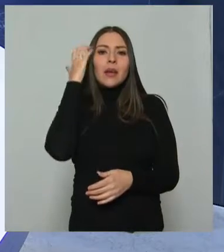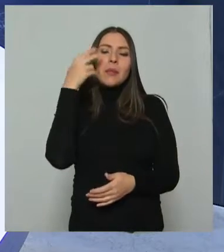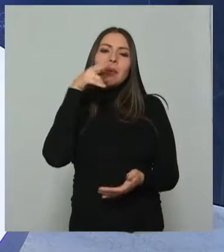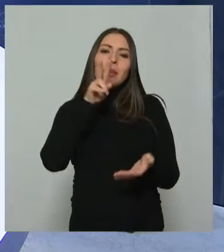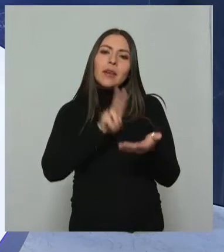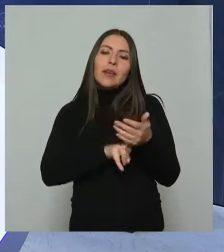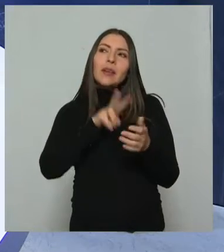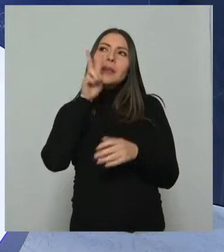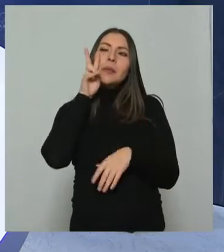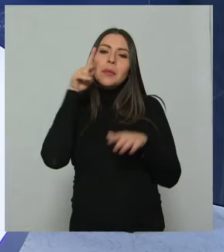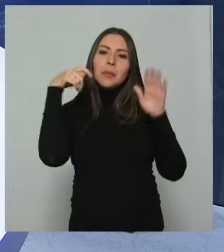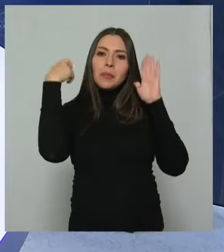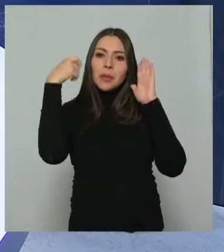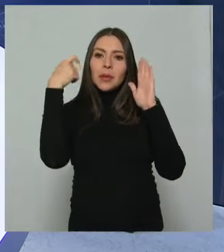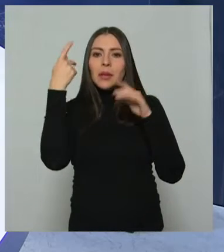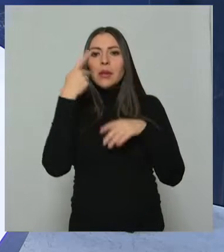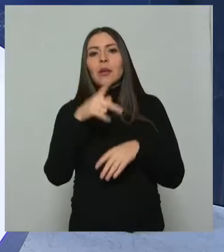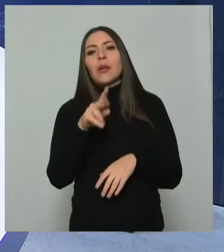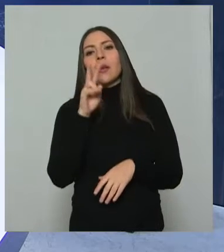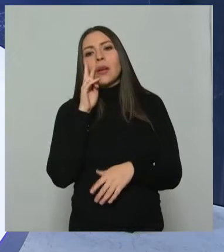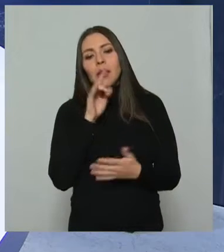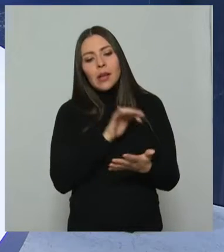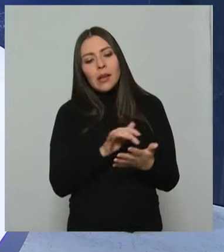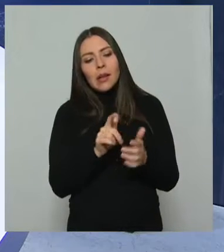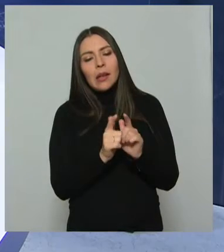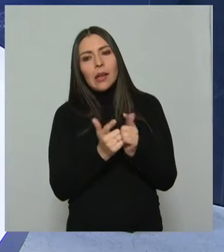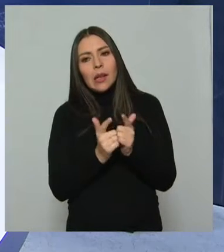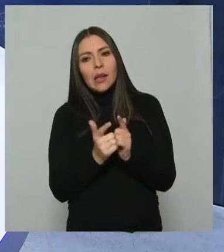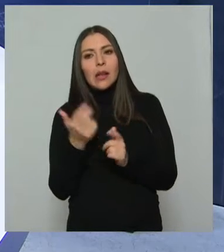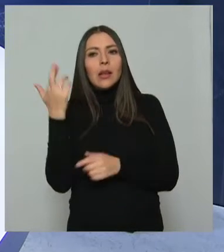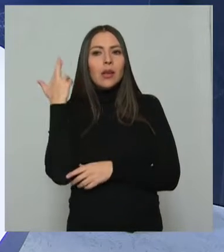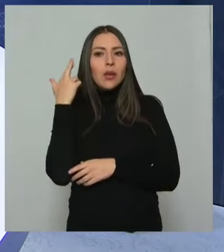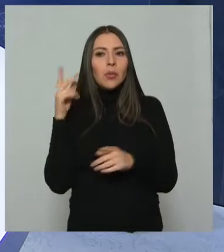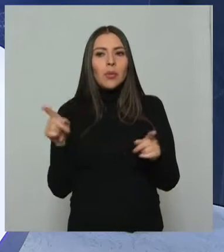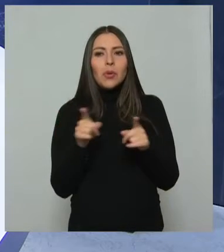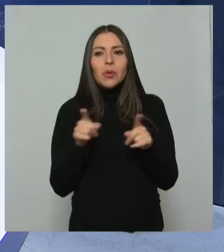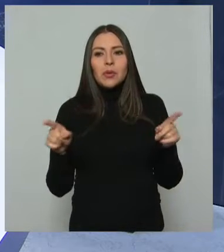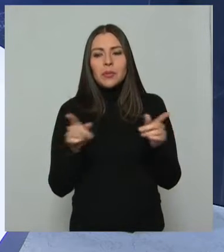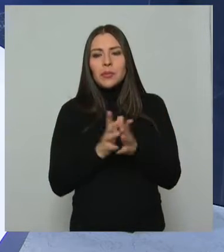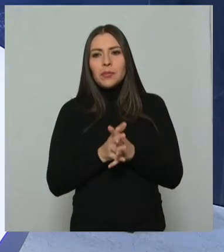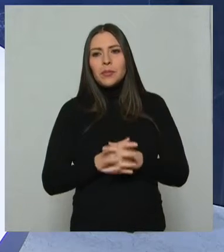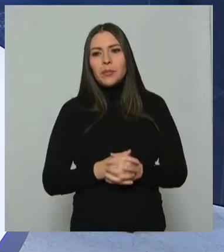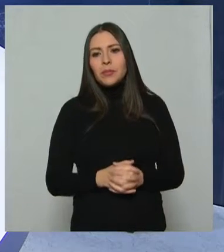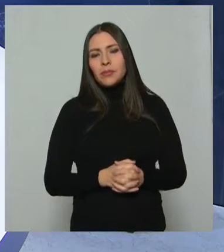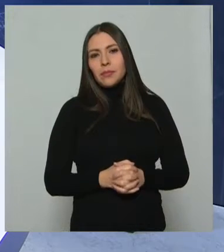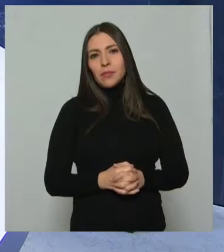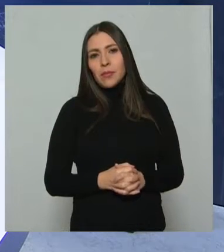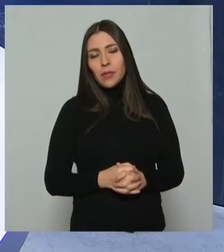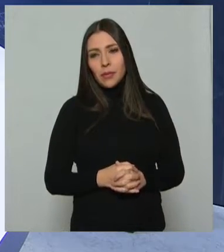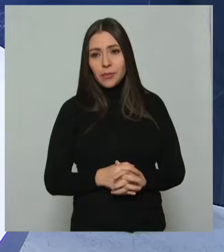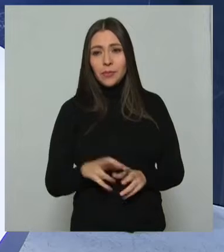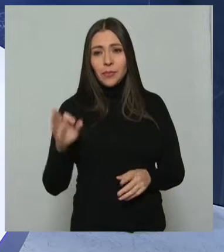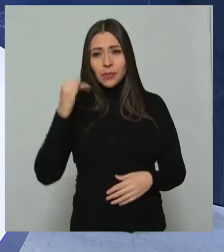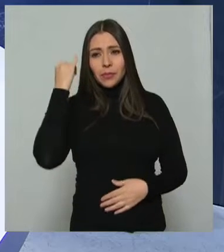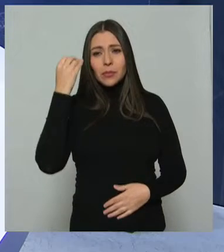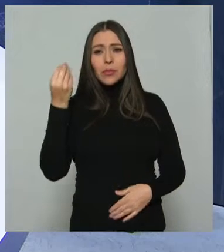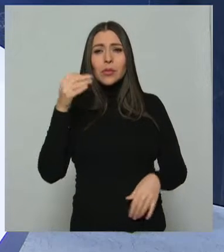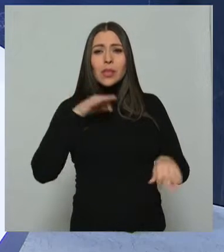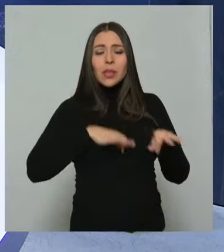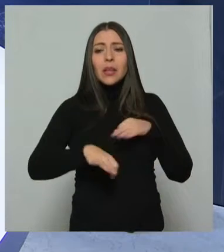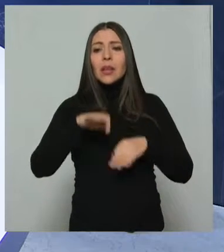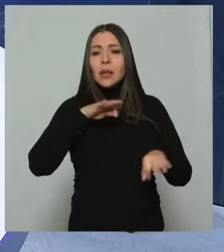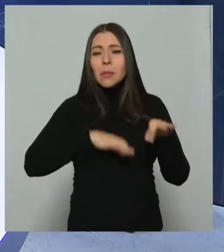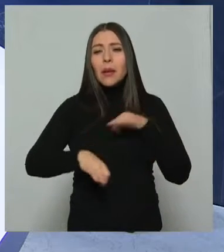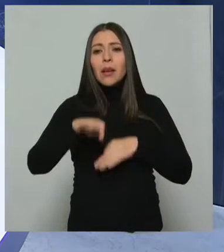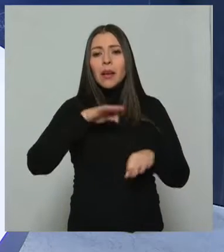ver películas. Leer un libro. O leer libros, escuchar música. Pero de verdad, imagínese usted, trabajar tanto, ¿para qué trabajamos si no es